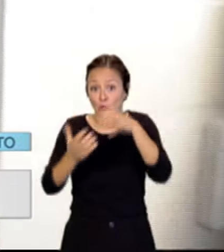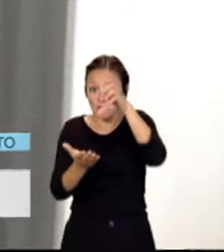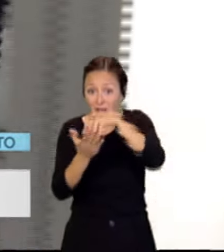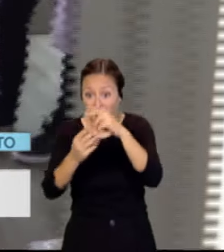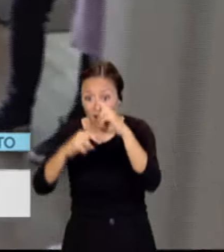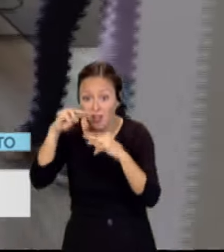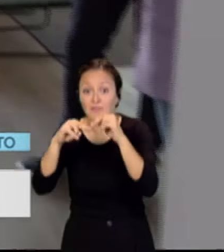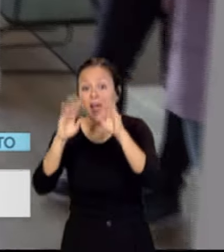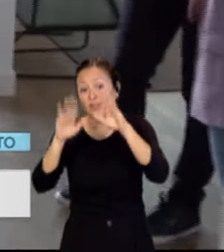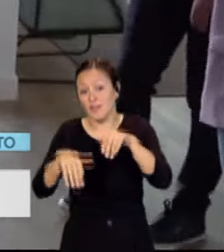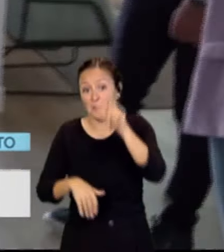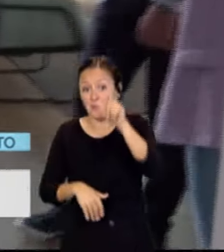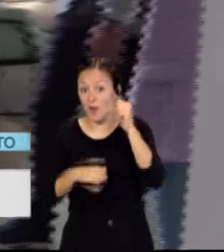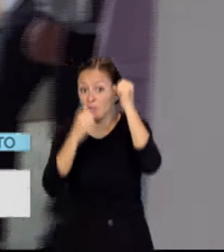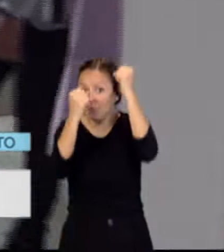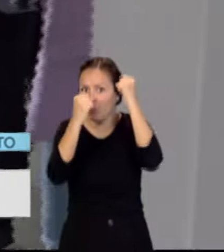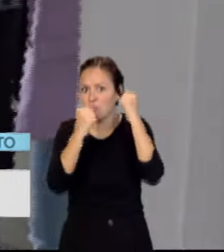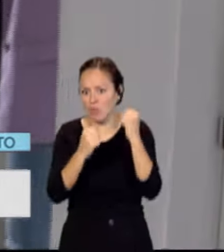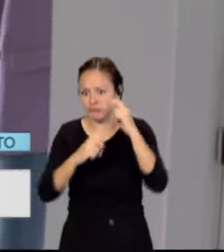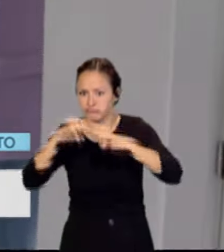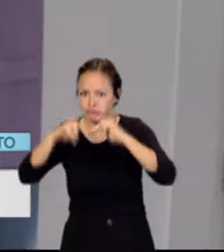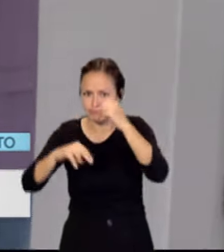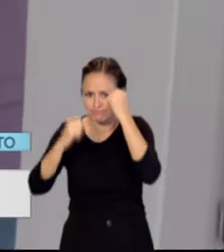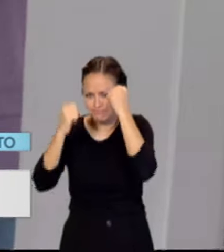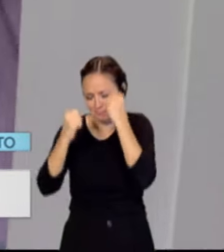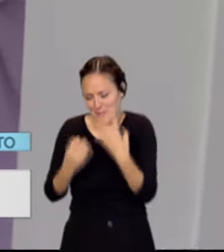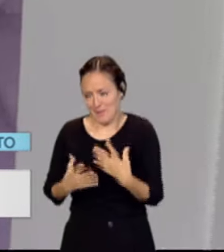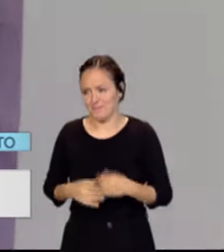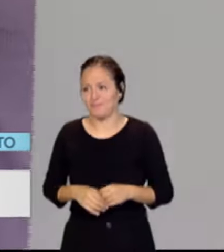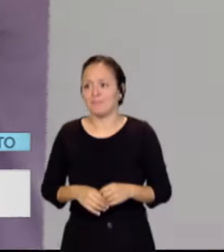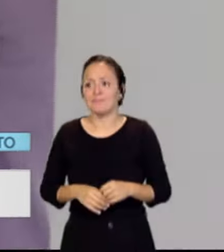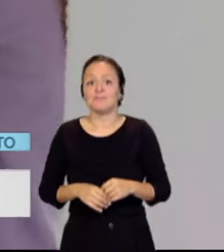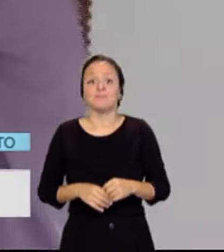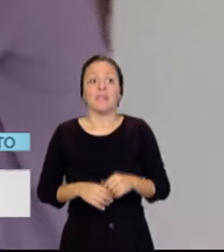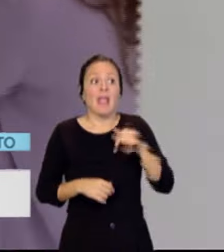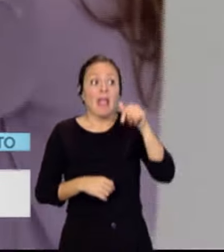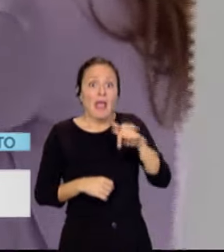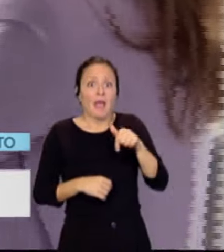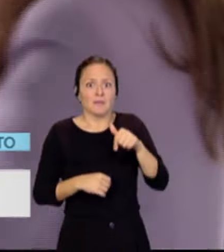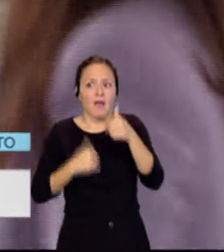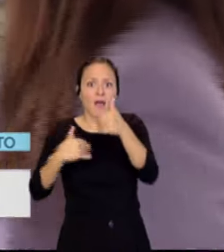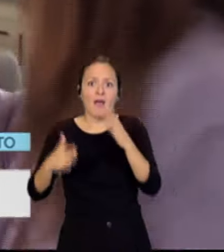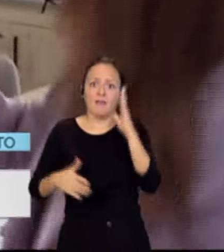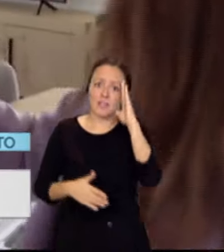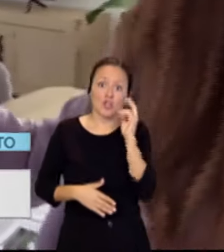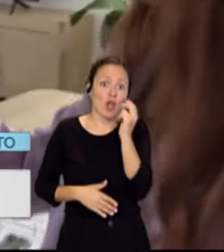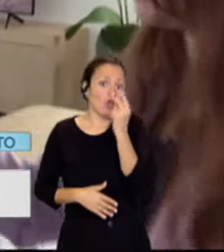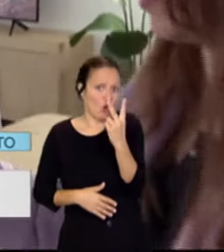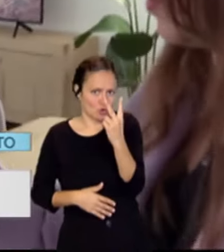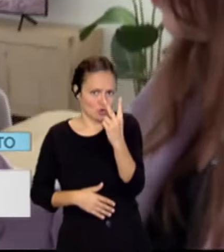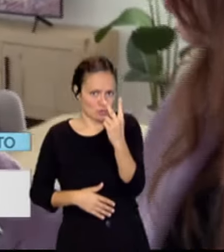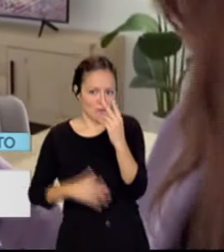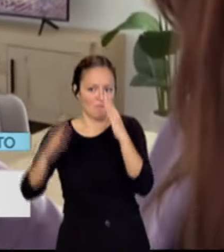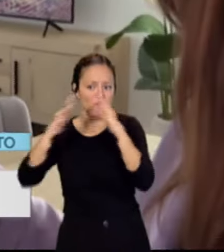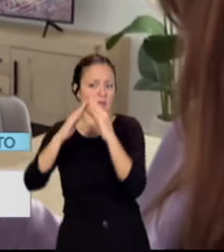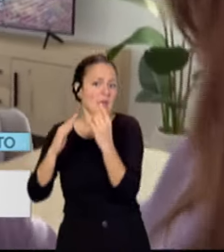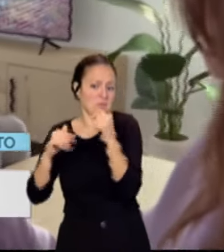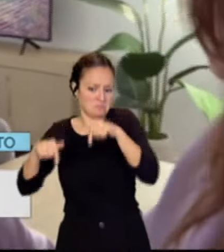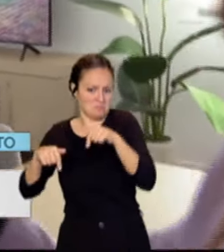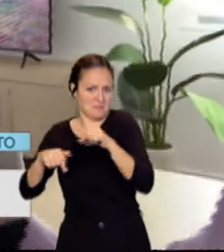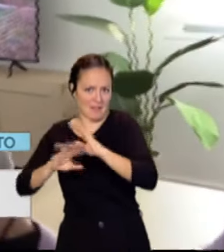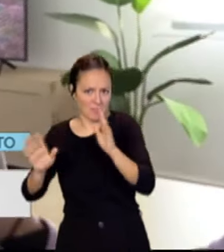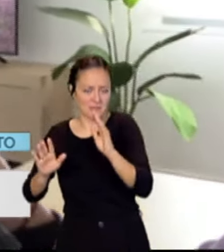bastante especializada este es uno de los ejemplos de las viviendas Cristo tiene dos habitaciones Pero hay más No efectivamente eh estamos